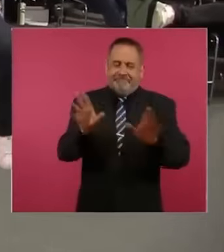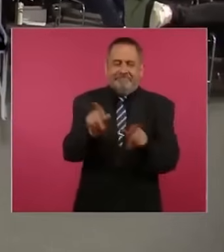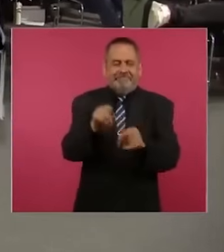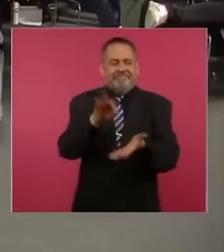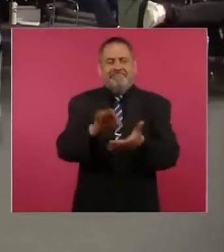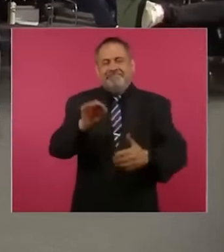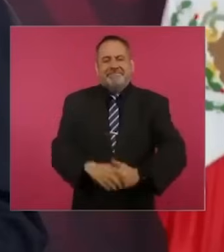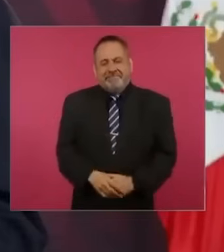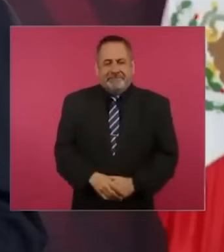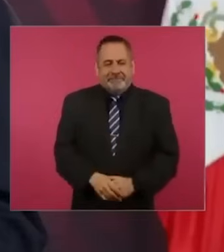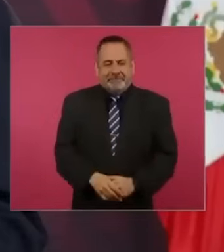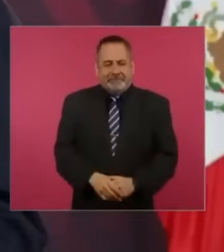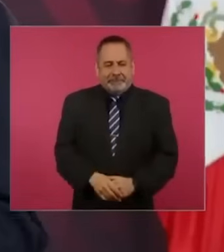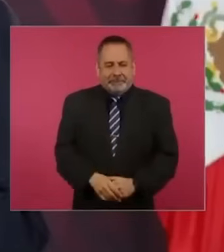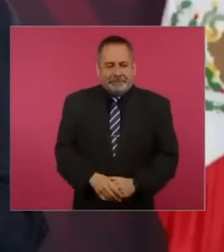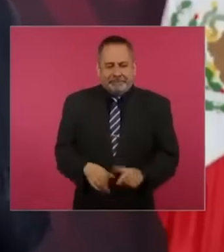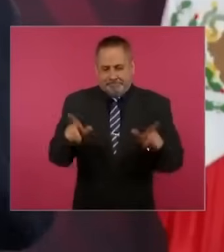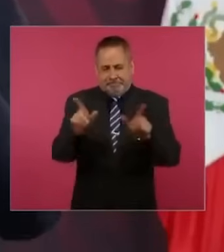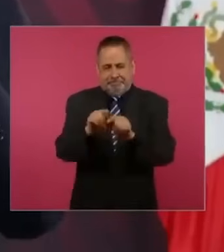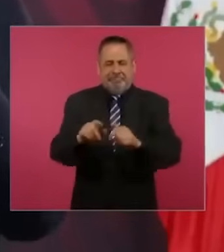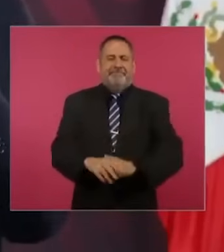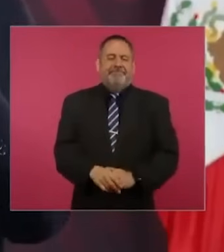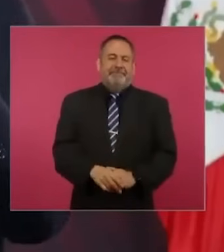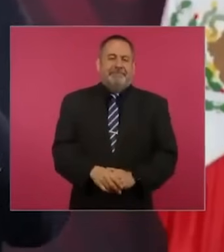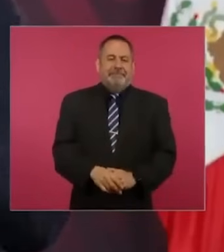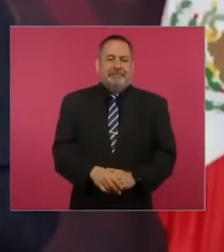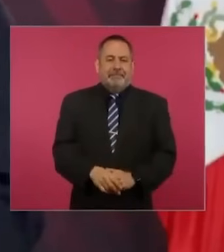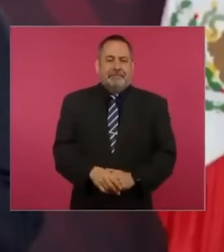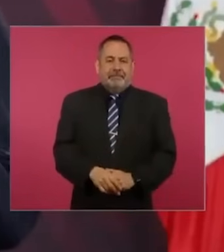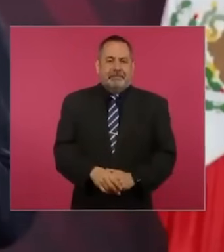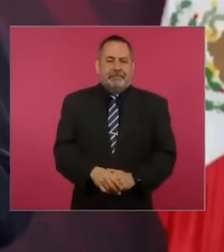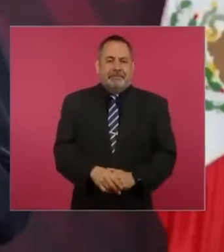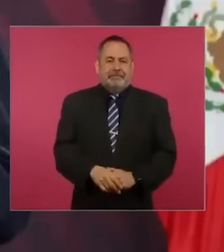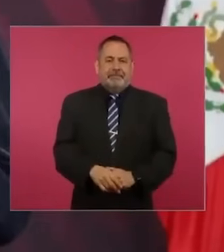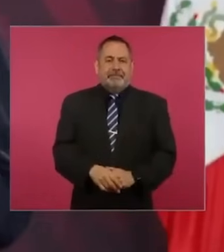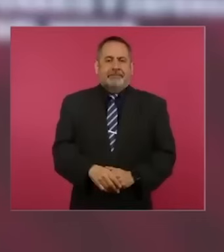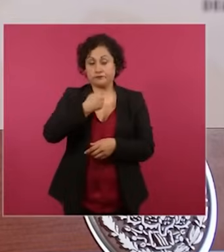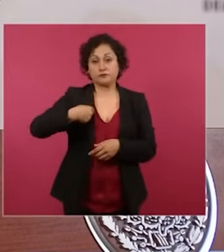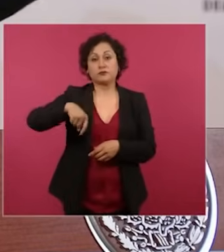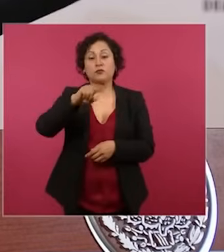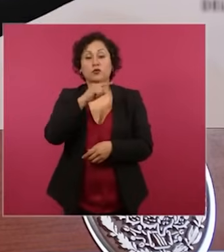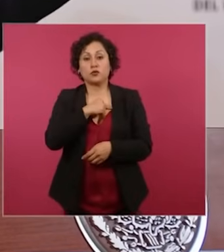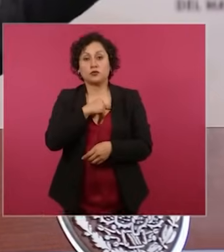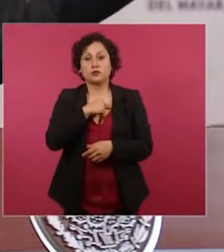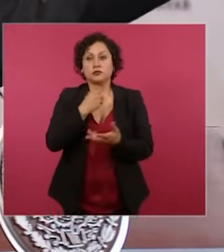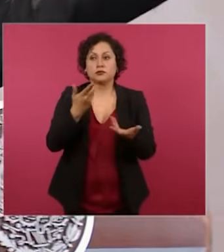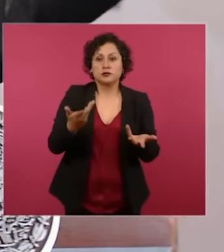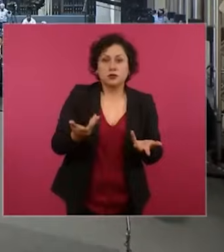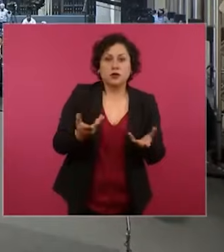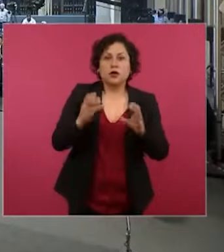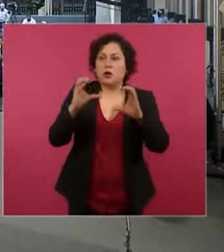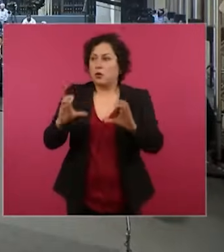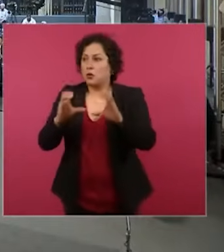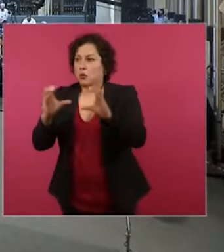aparece esporádicamente. Al mencionar López Obrador que un convoy del Tren Maya se descarriló por un error humano, el comediante vuelve a la escena